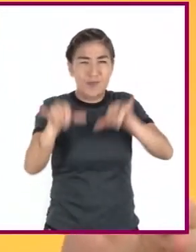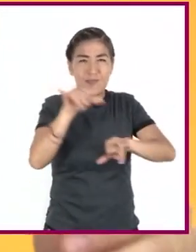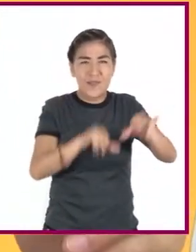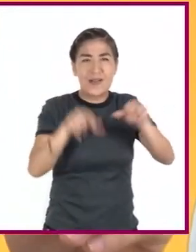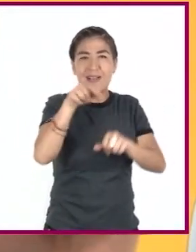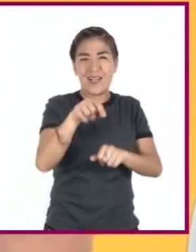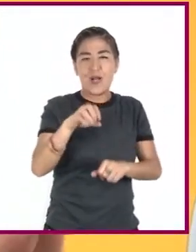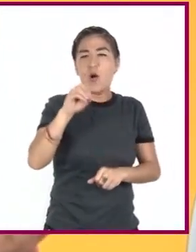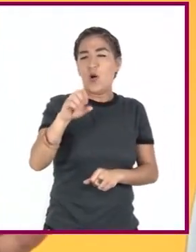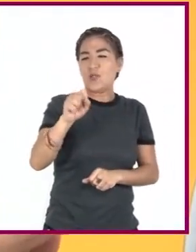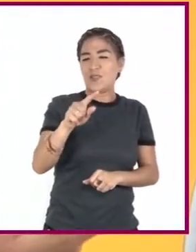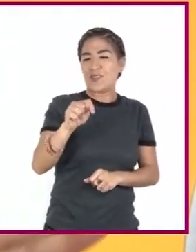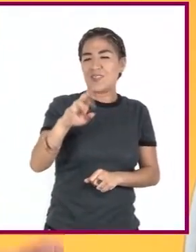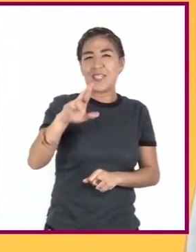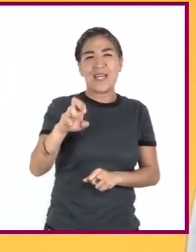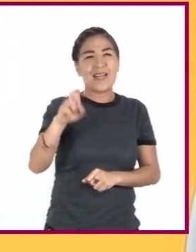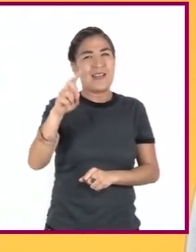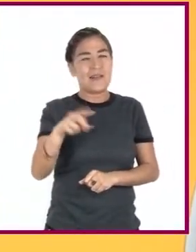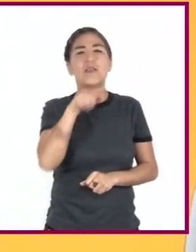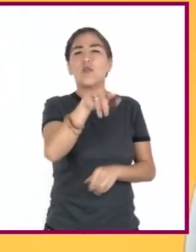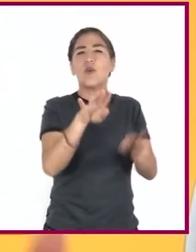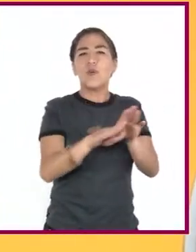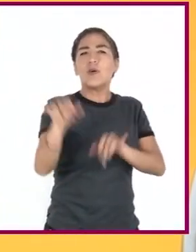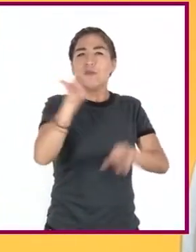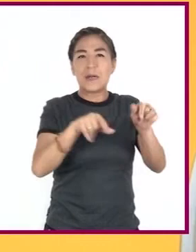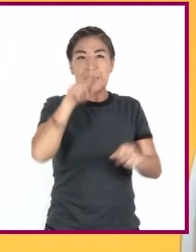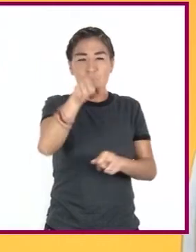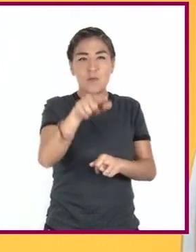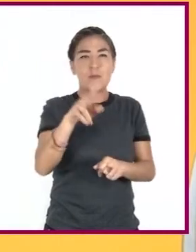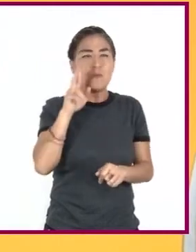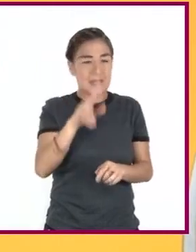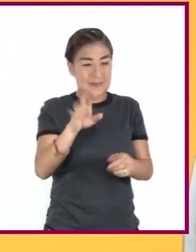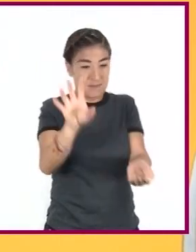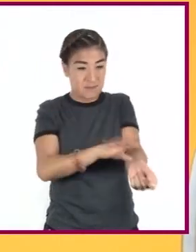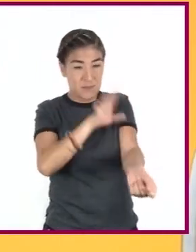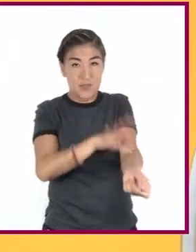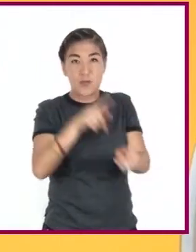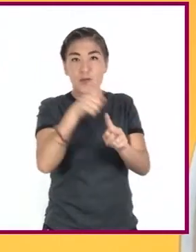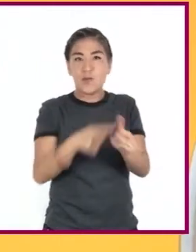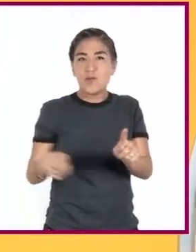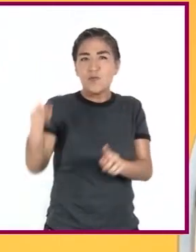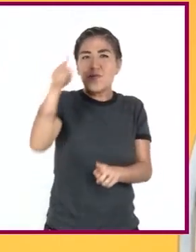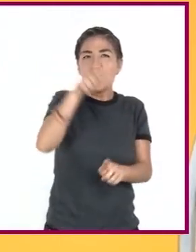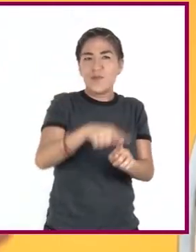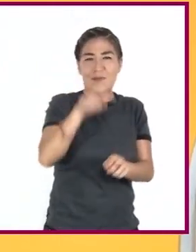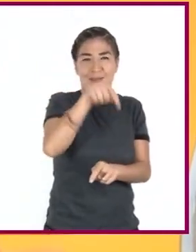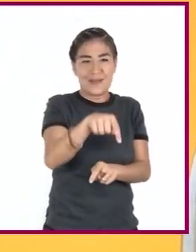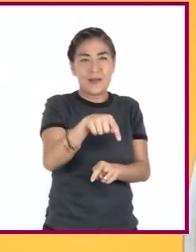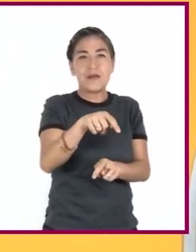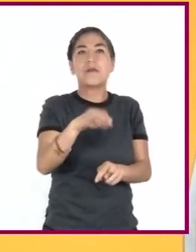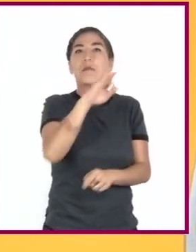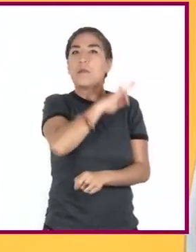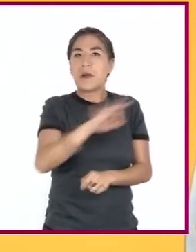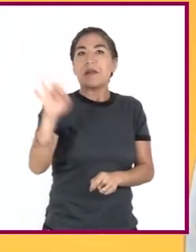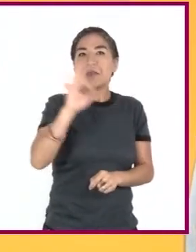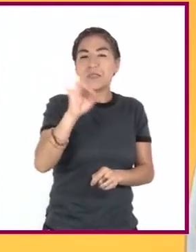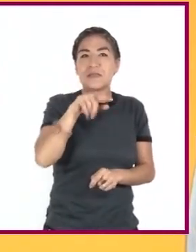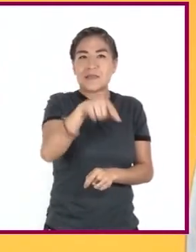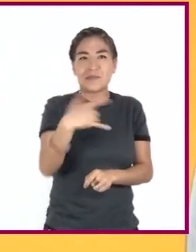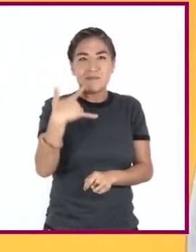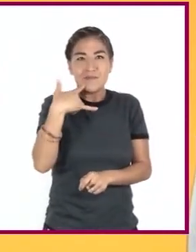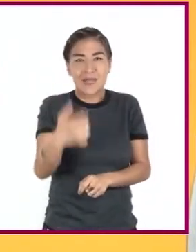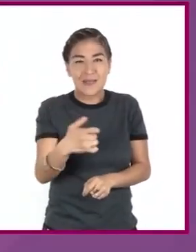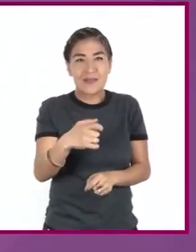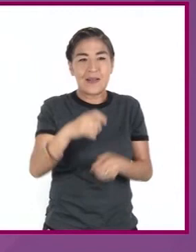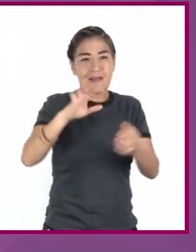¿no? Usted intuía que si una corriente eléctrica podía generar un campo eléctrico, se podría lograr el